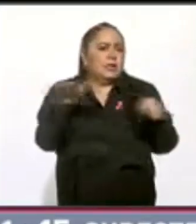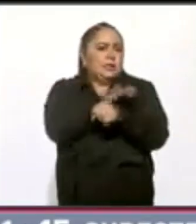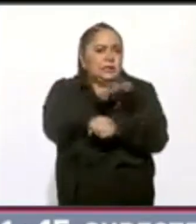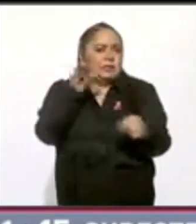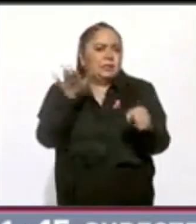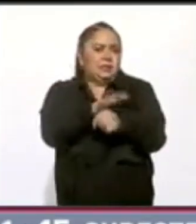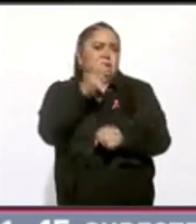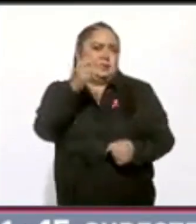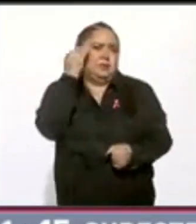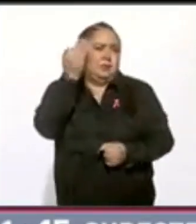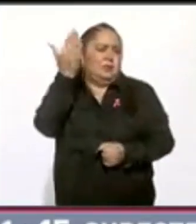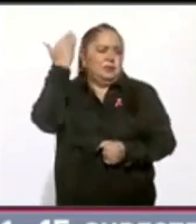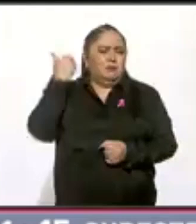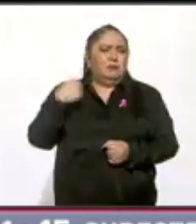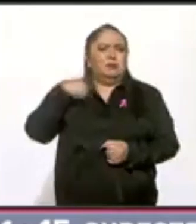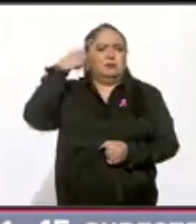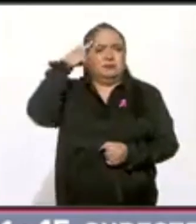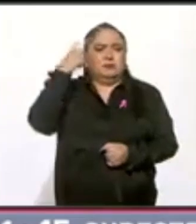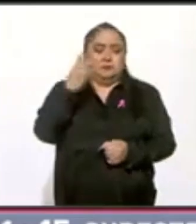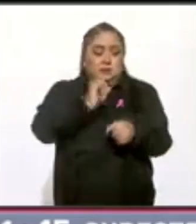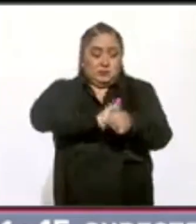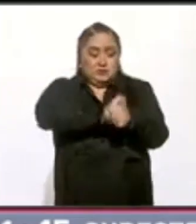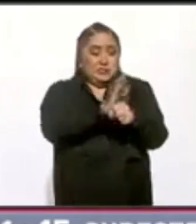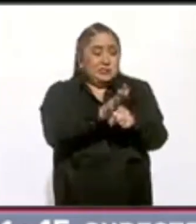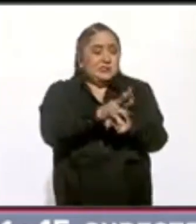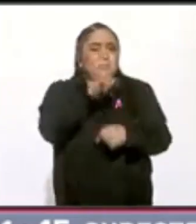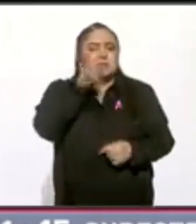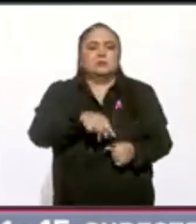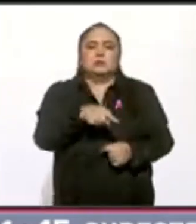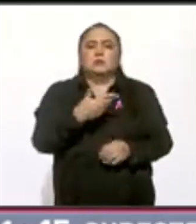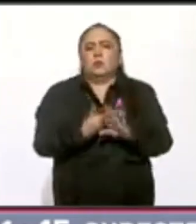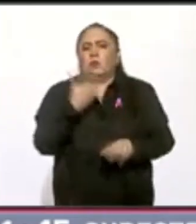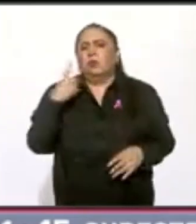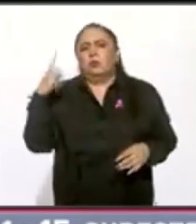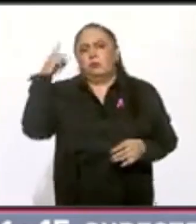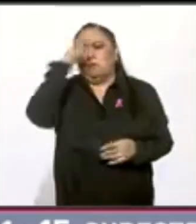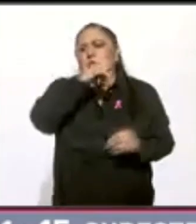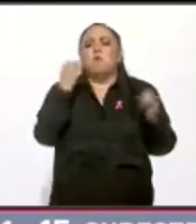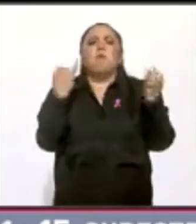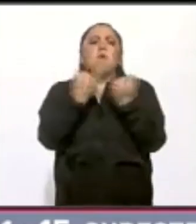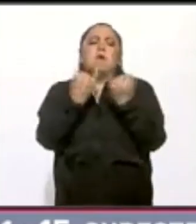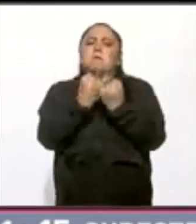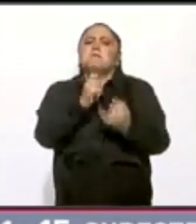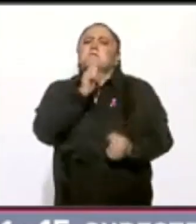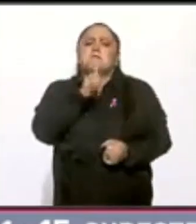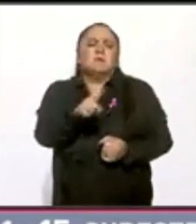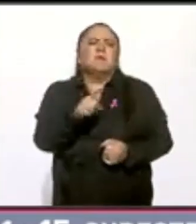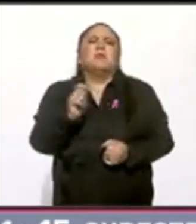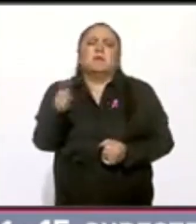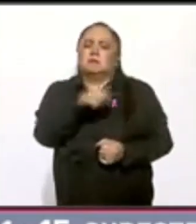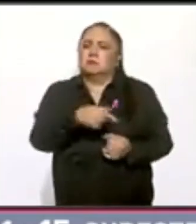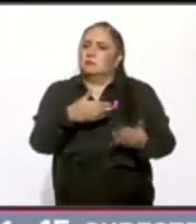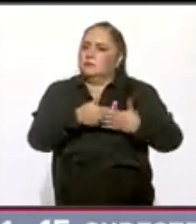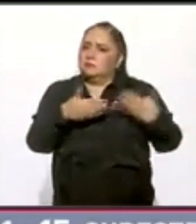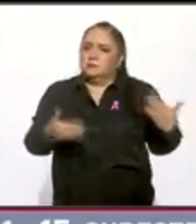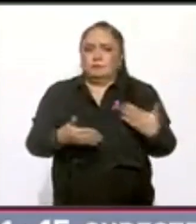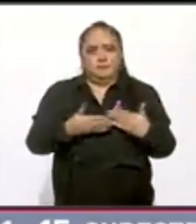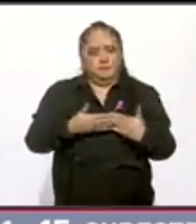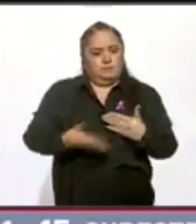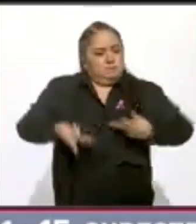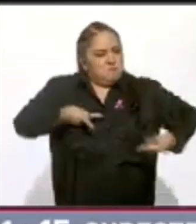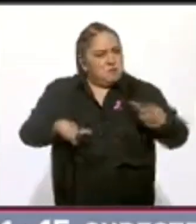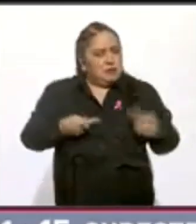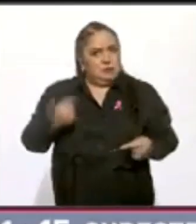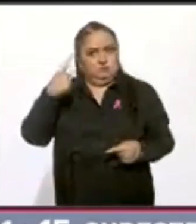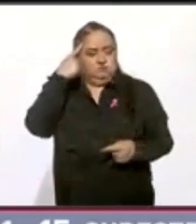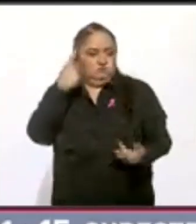Entonces, yo creo que enfrentar la pandemia fueron momentos difíciles e igual, pues lo que hay que hacer es enfrentar, dar la cara,